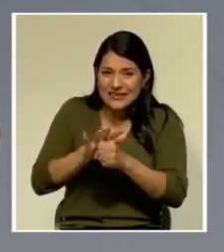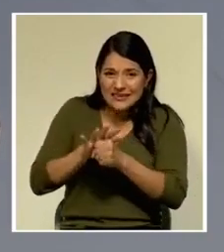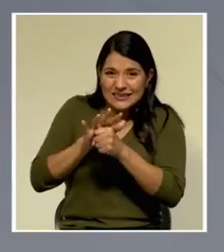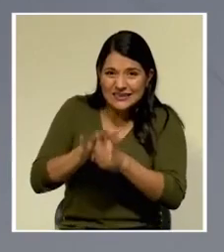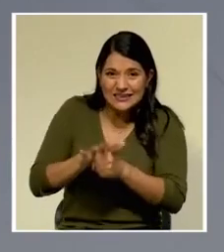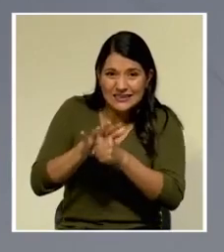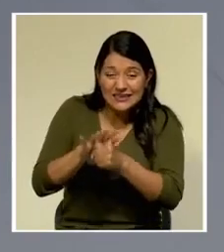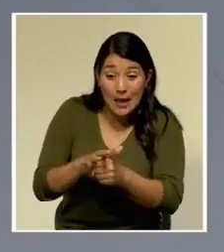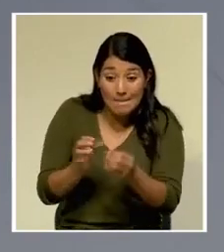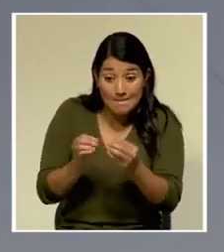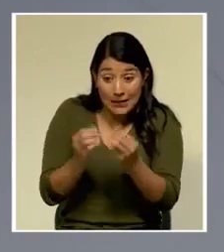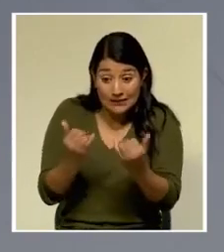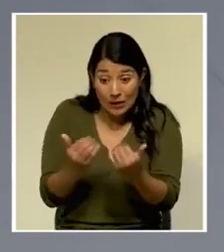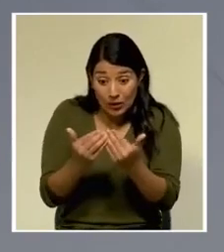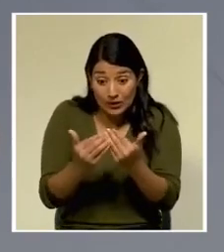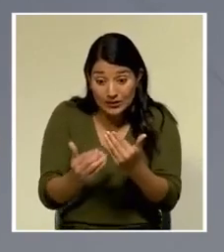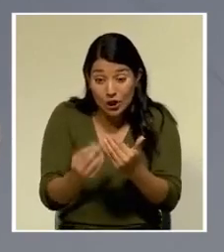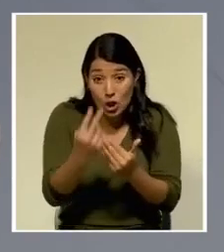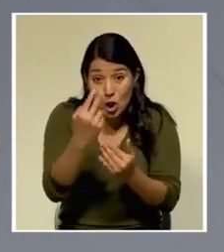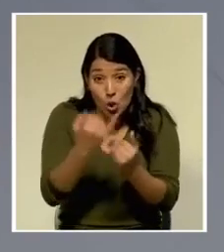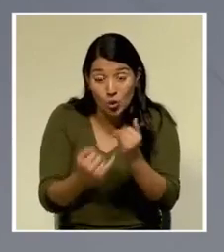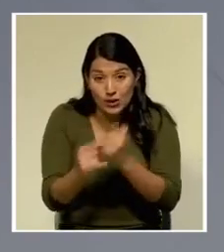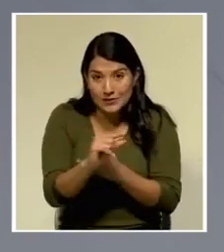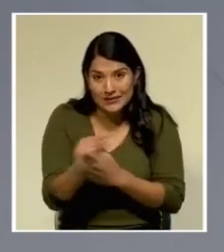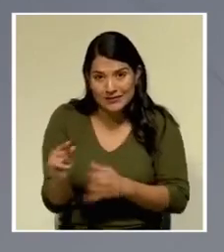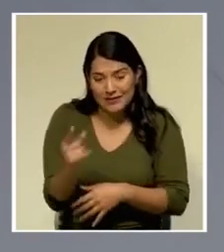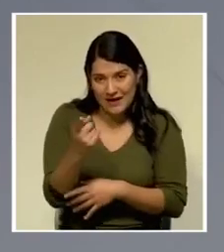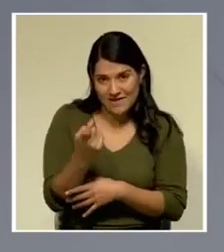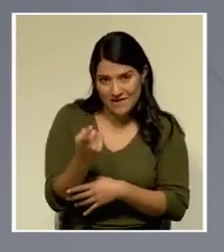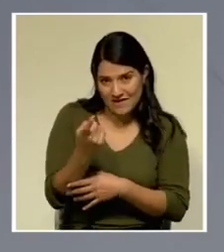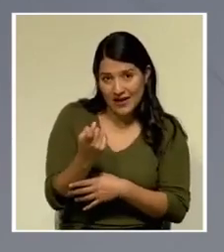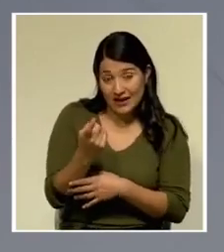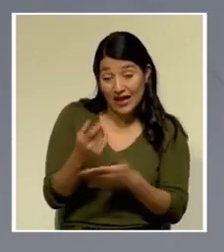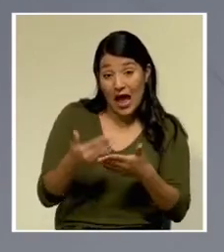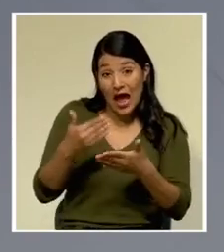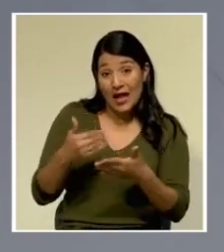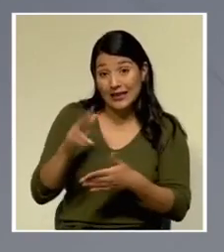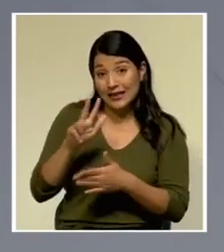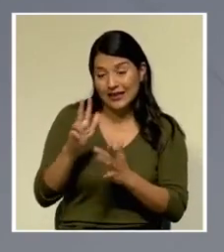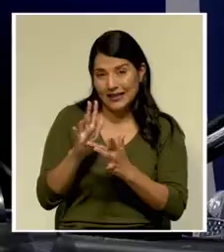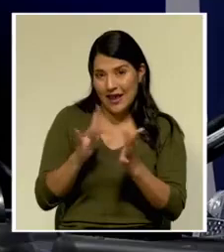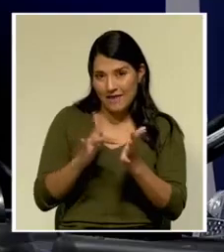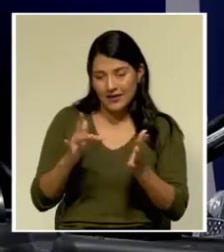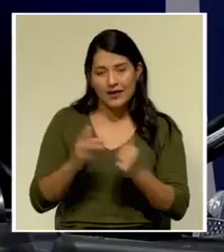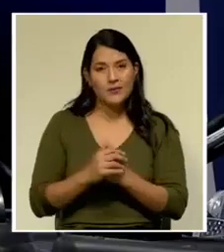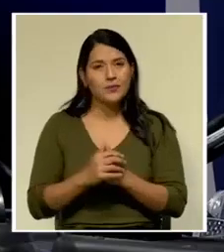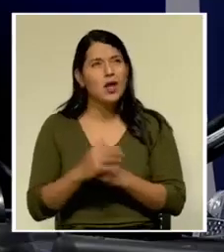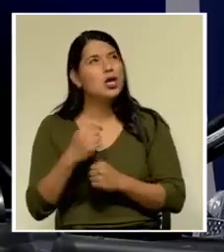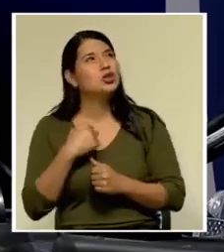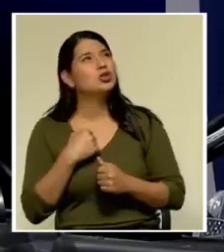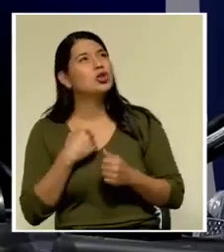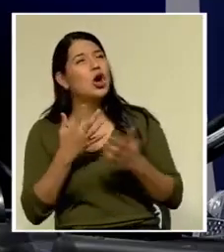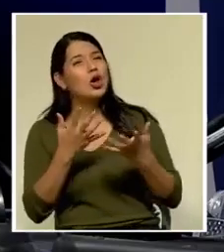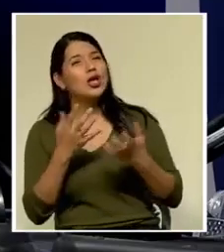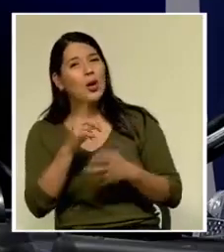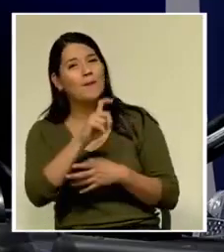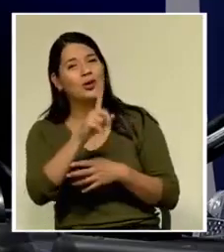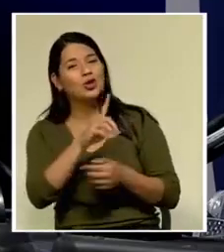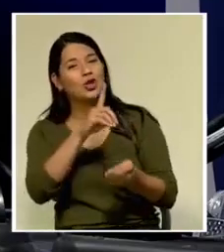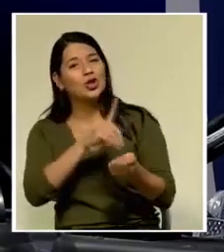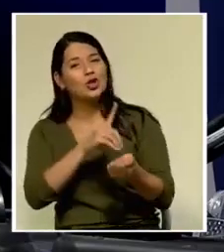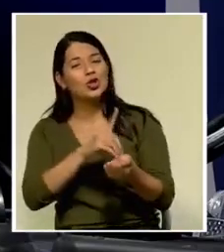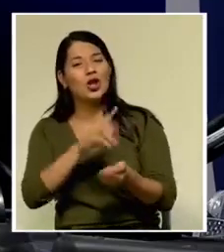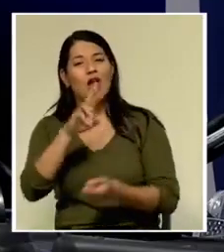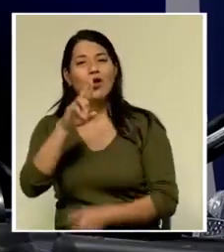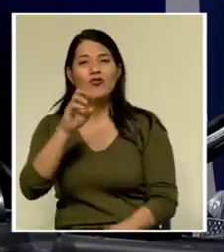todo durante estas dos últimas semanas que quedan de cara al 3 de abril. Me quedo con ganas de preguntarle al doctor Rosay